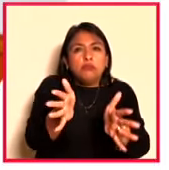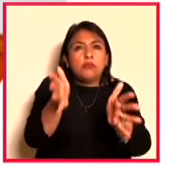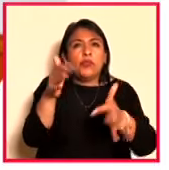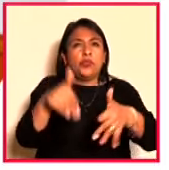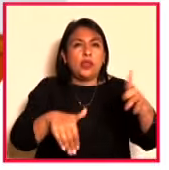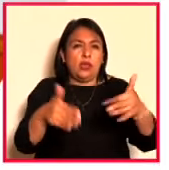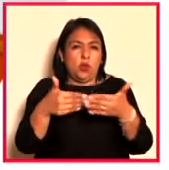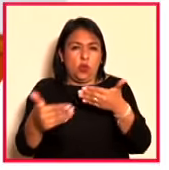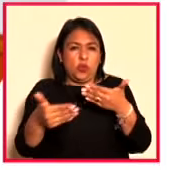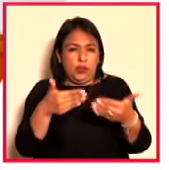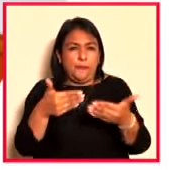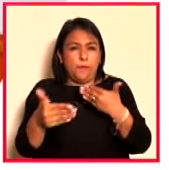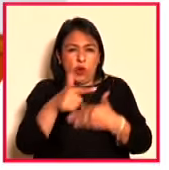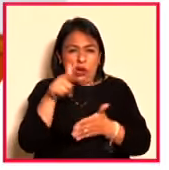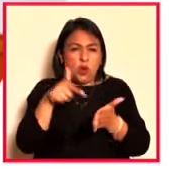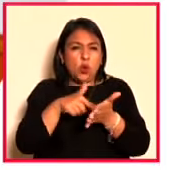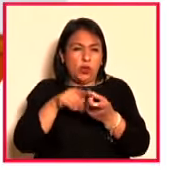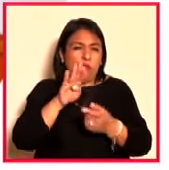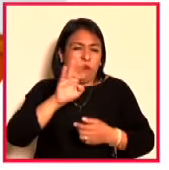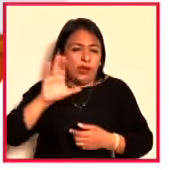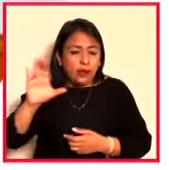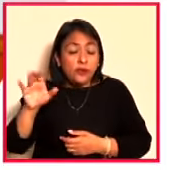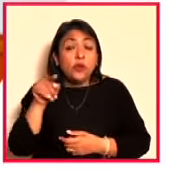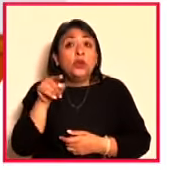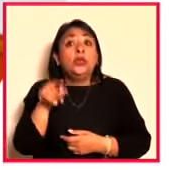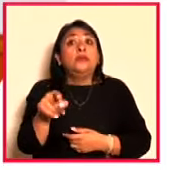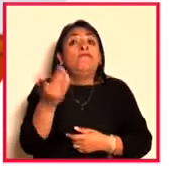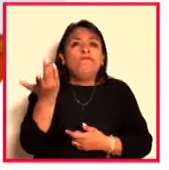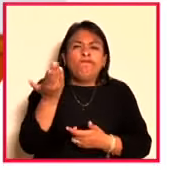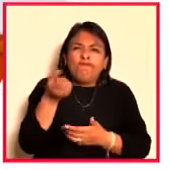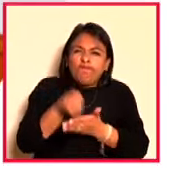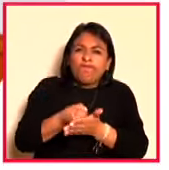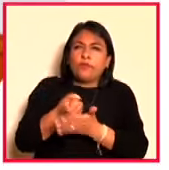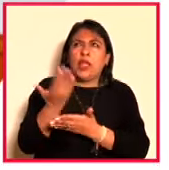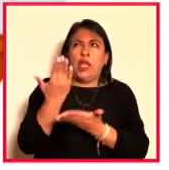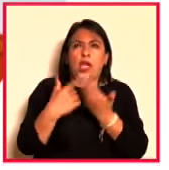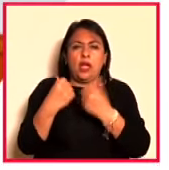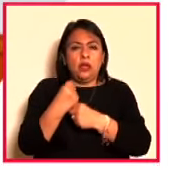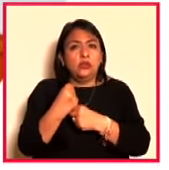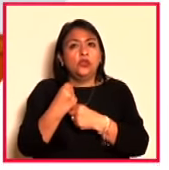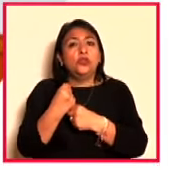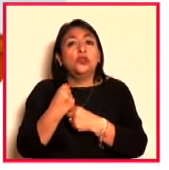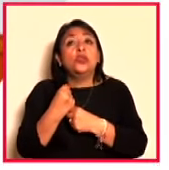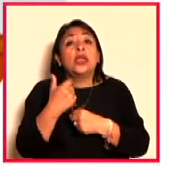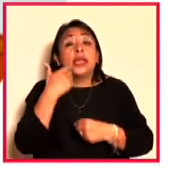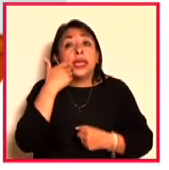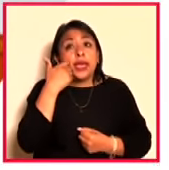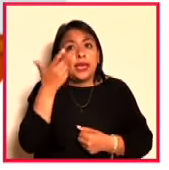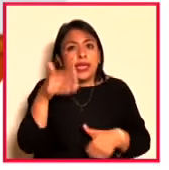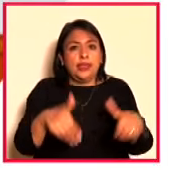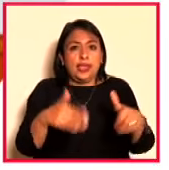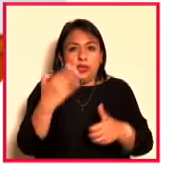contemporáneo en esa zona. Él insistió hace mucho tiempo en llevar el teatro escolar, por ejemplo, que llegara